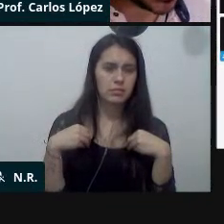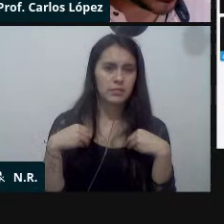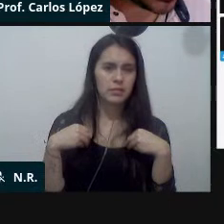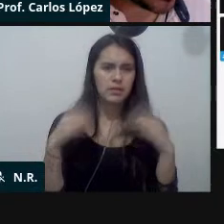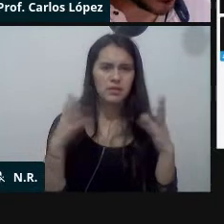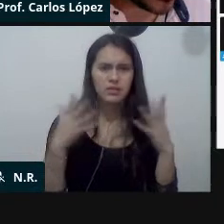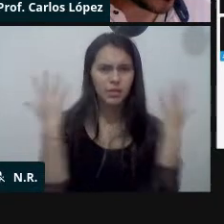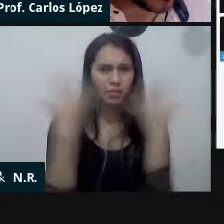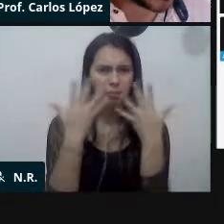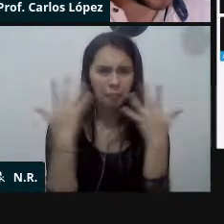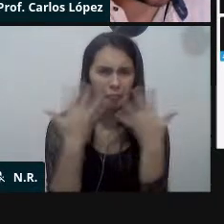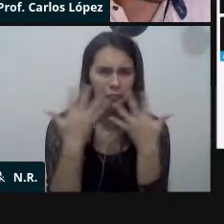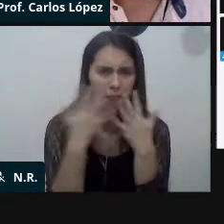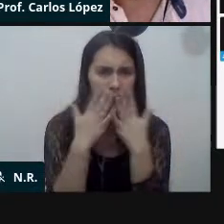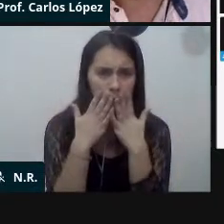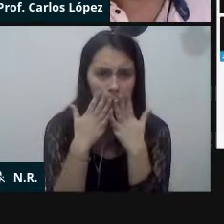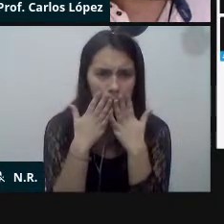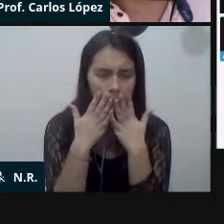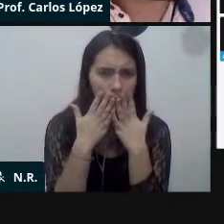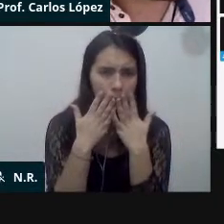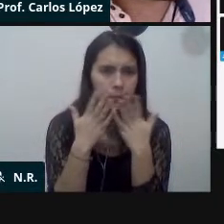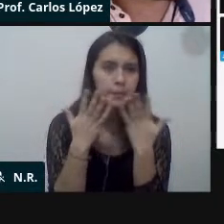la presentación de PowerPoint.